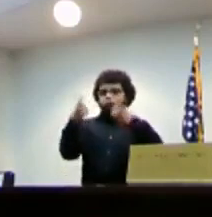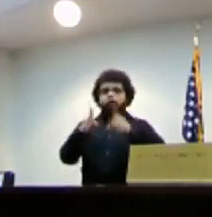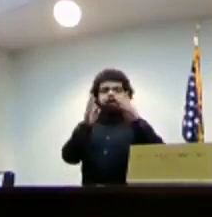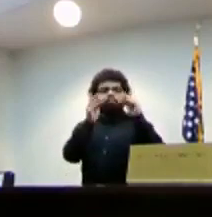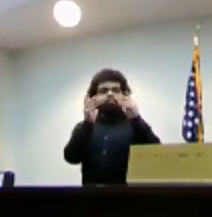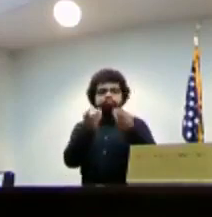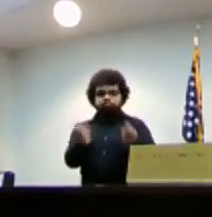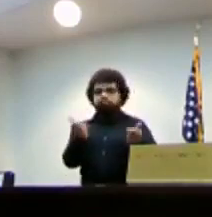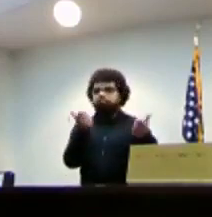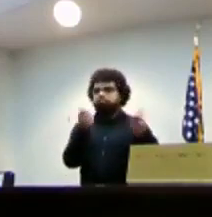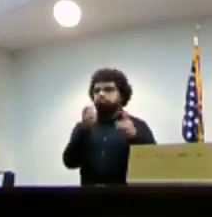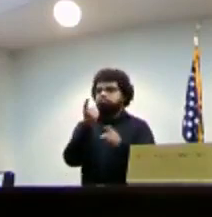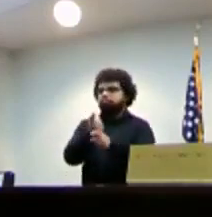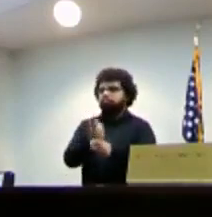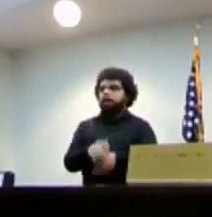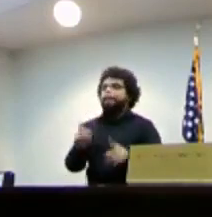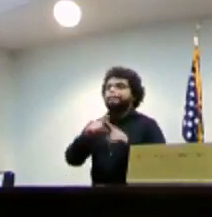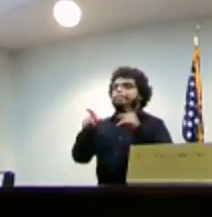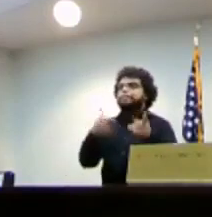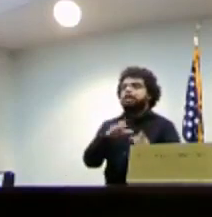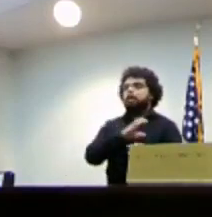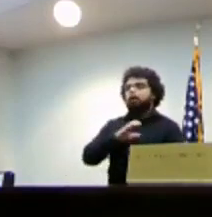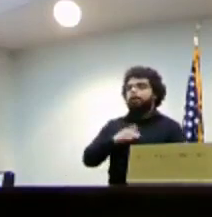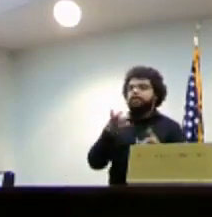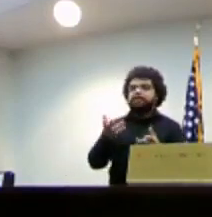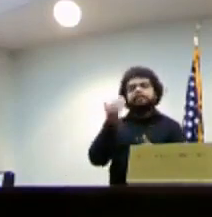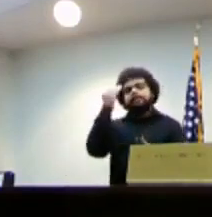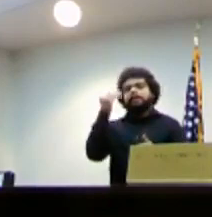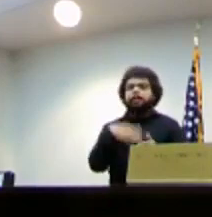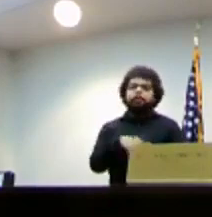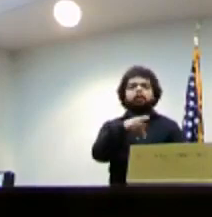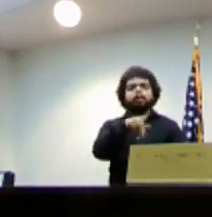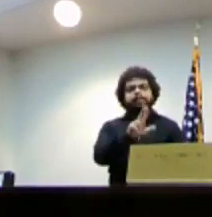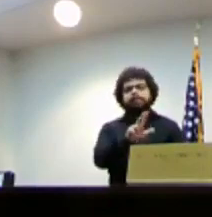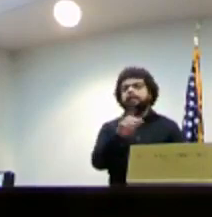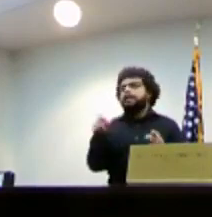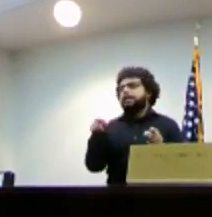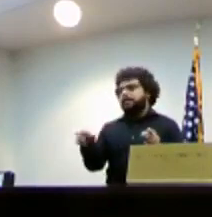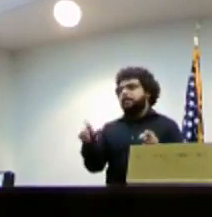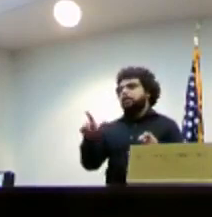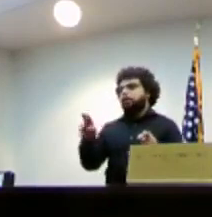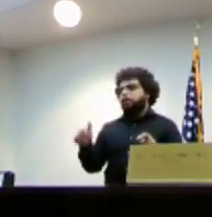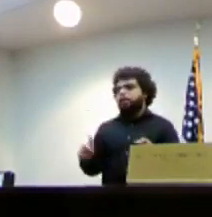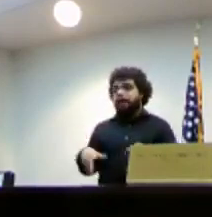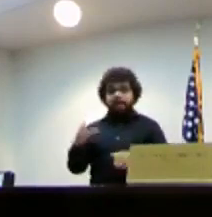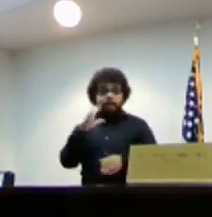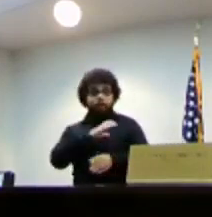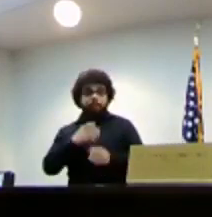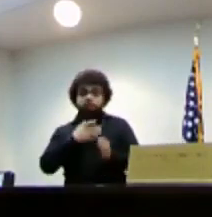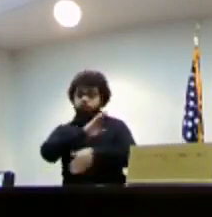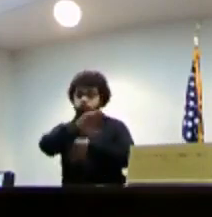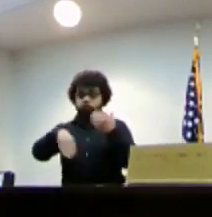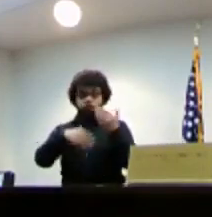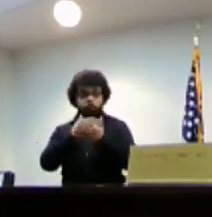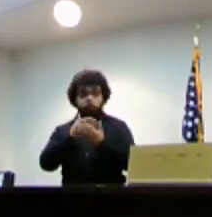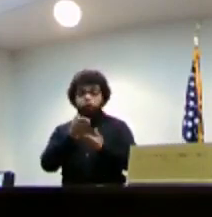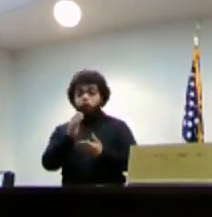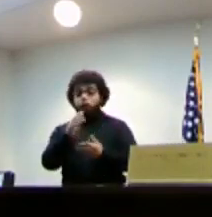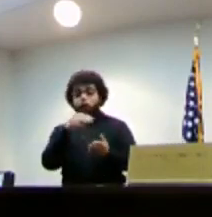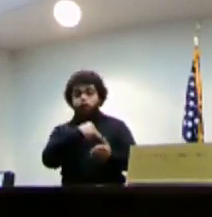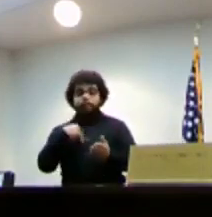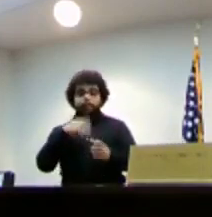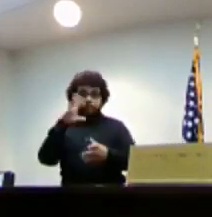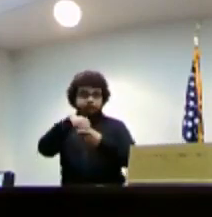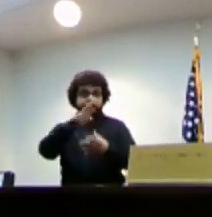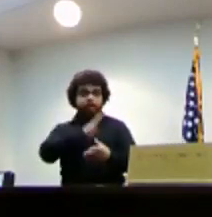¿Pero quién es el comité? Explíquenos, aparte de tener uno de P3. El comité son todos los miembros de la Junta. Todos los miembros de la Junta. Y el señor